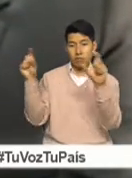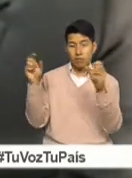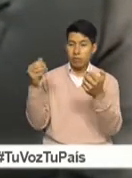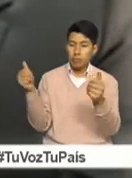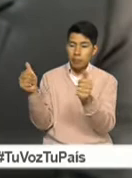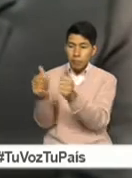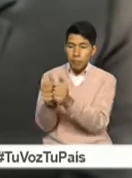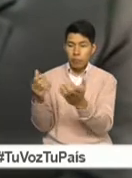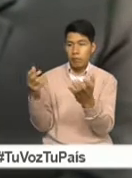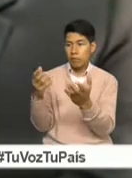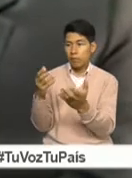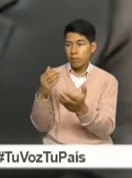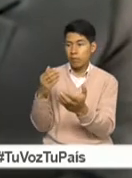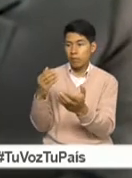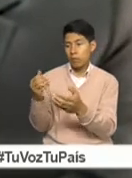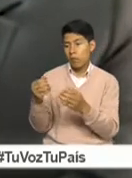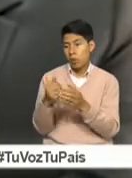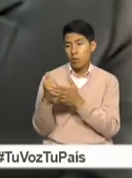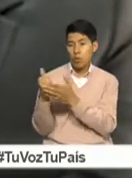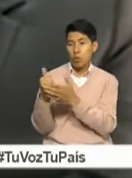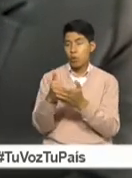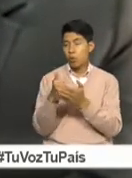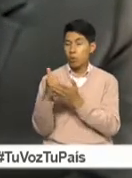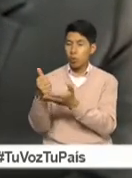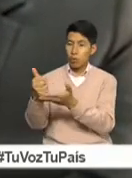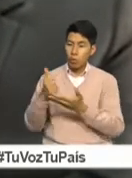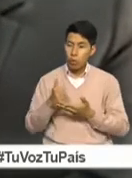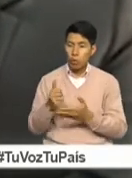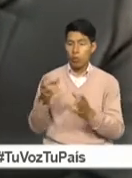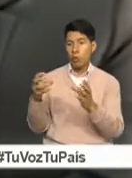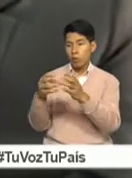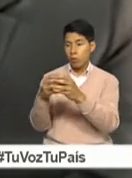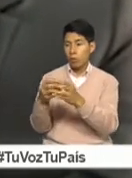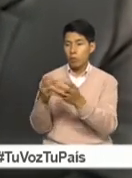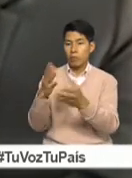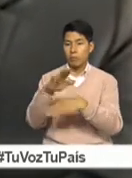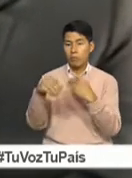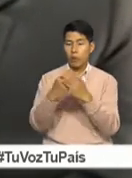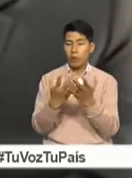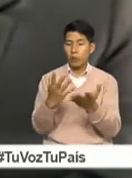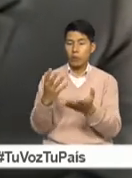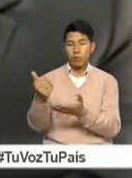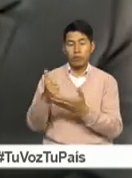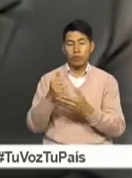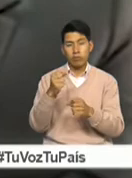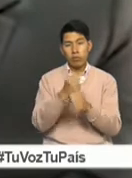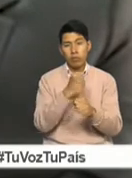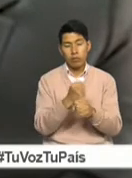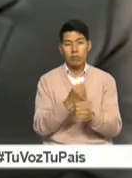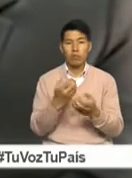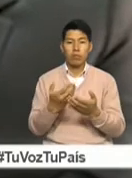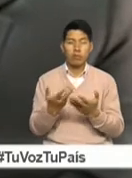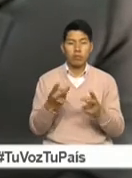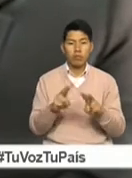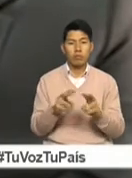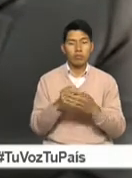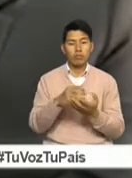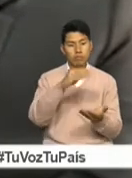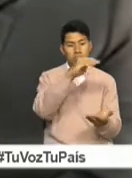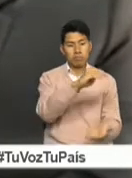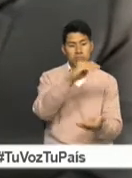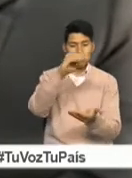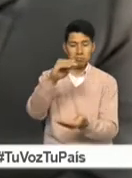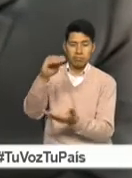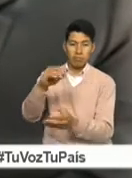todo el desarrollo del proyecto en todas sus fases en la fase de ingeniería en la fase de procura en la fase de paquetización de equipos y